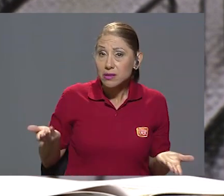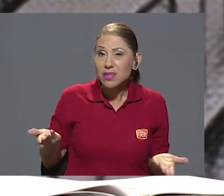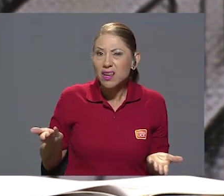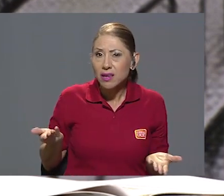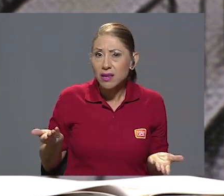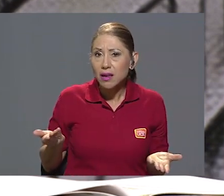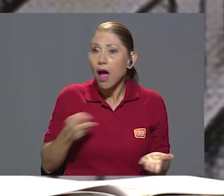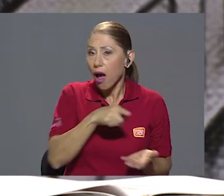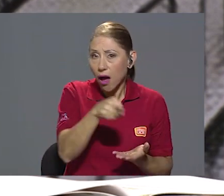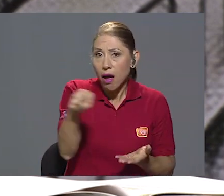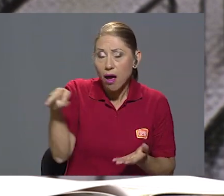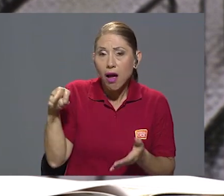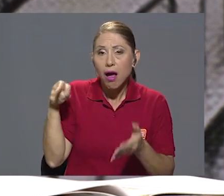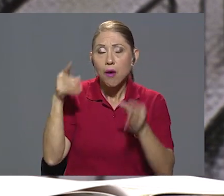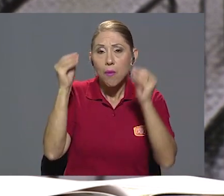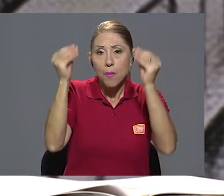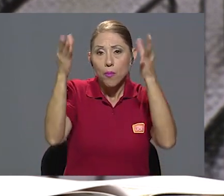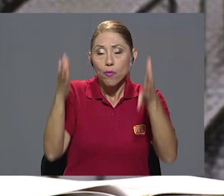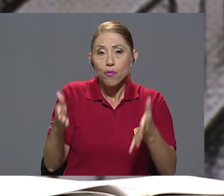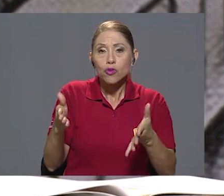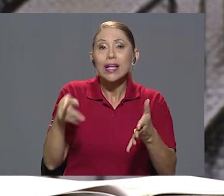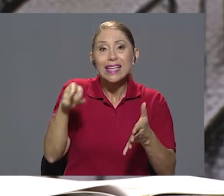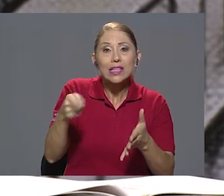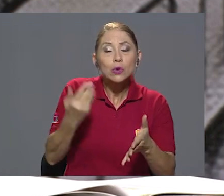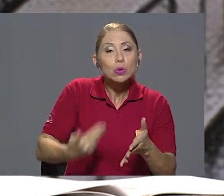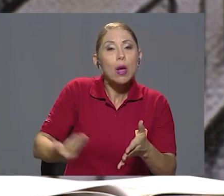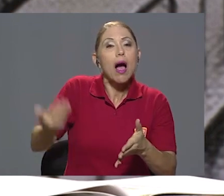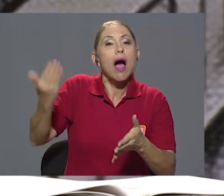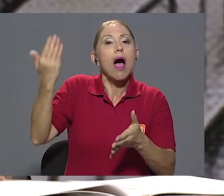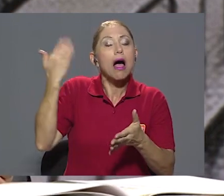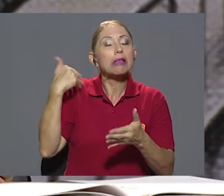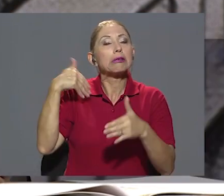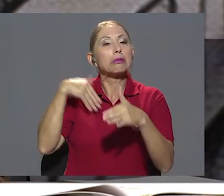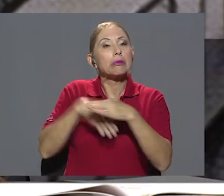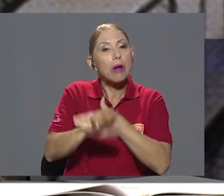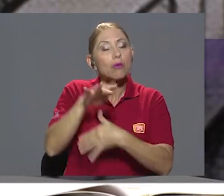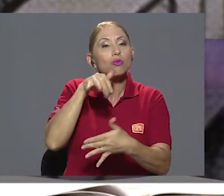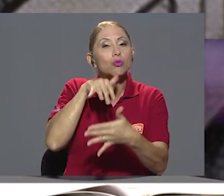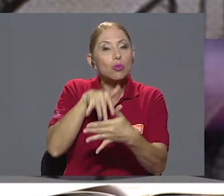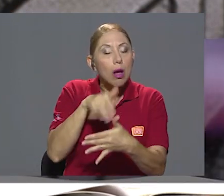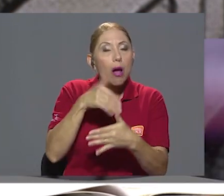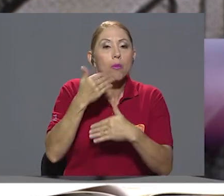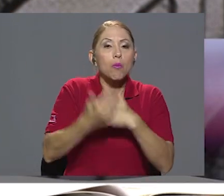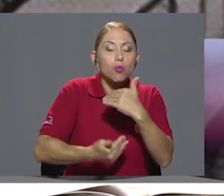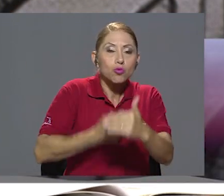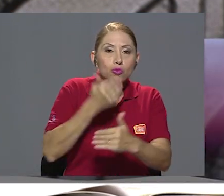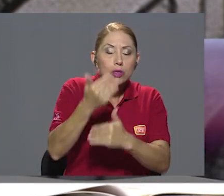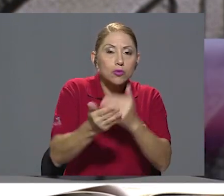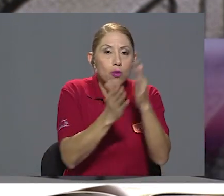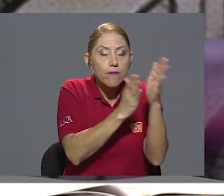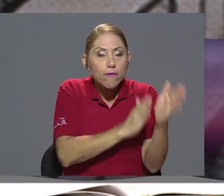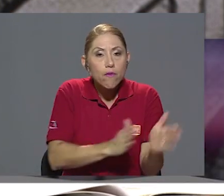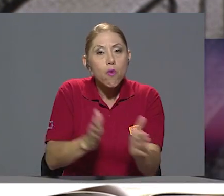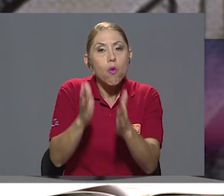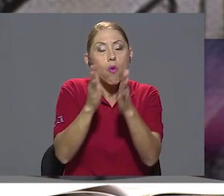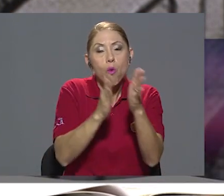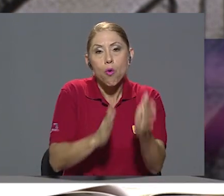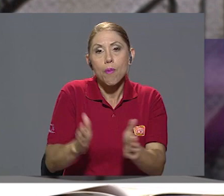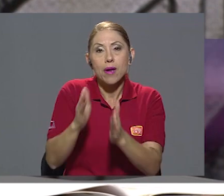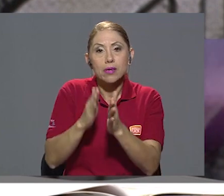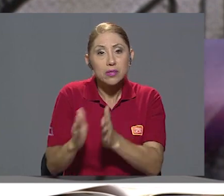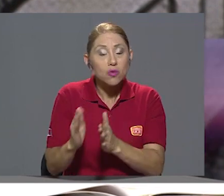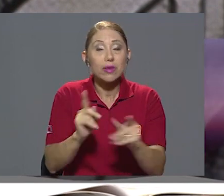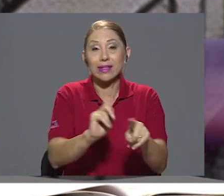tenemos un personal docente, bueno, que tuvo un proceso de formación también en